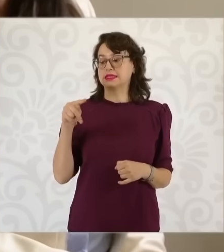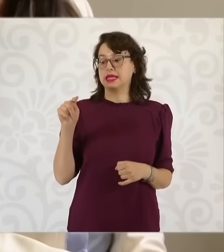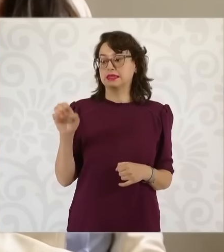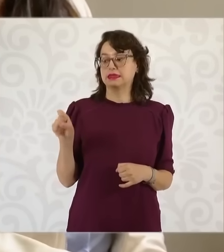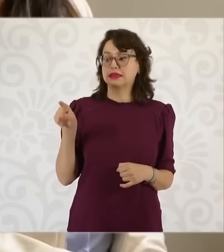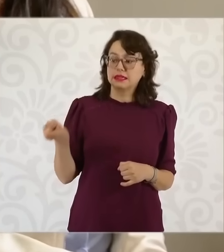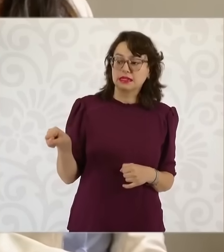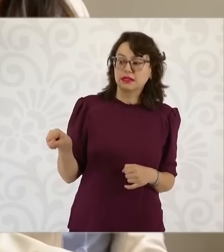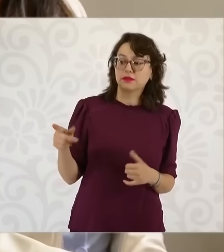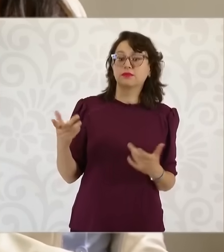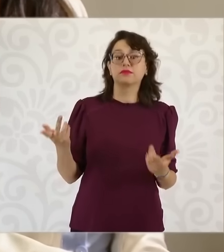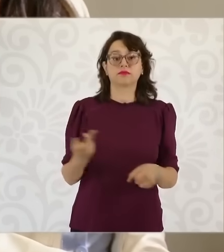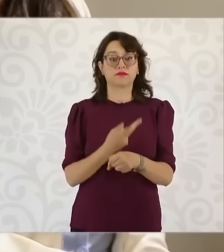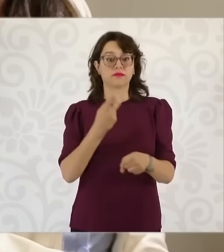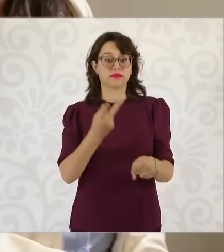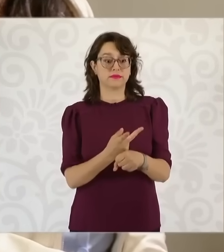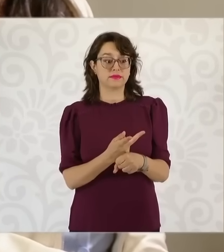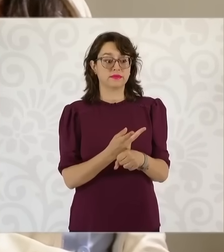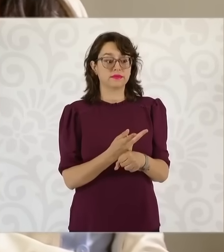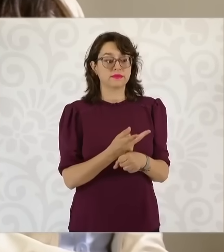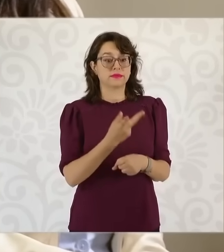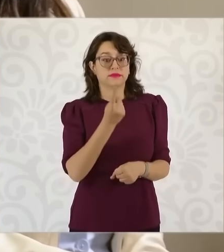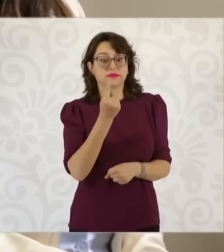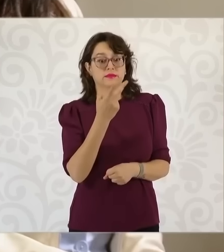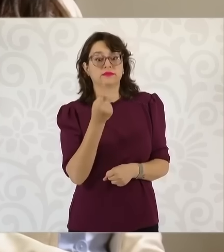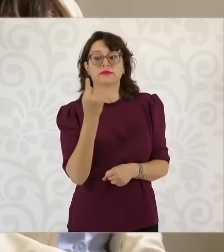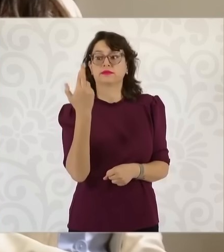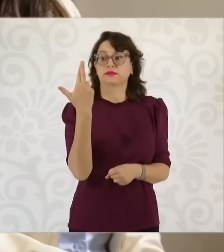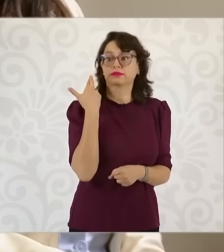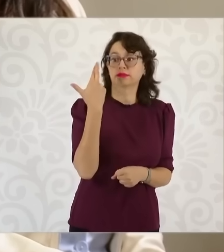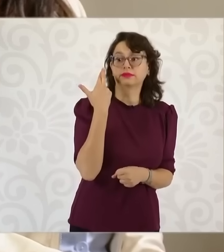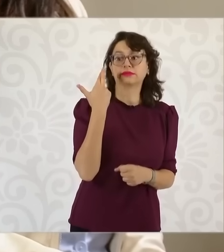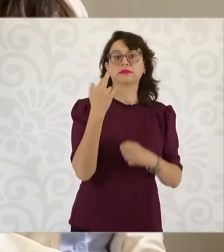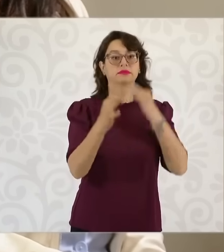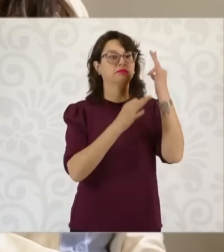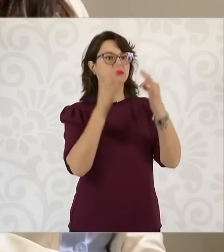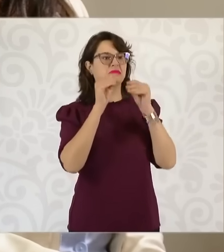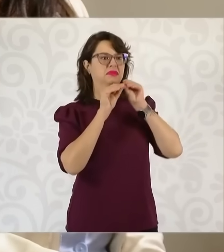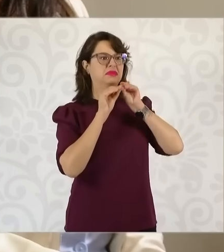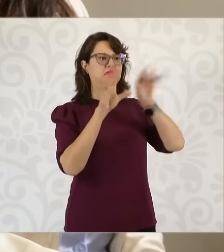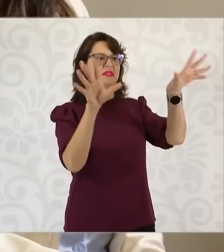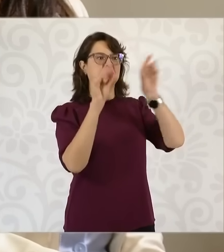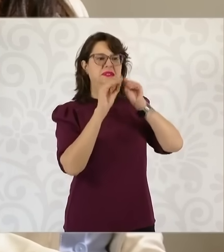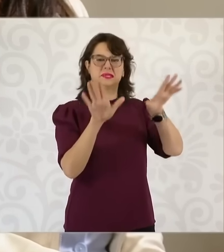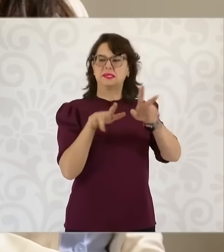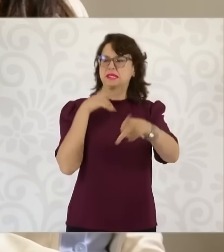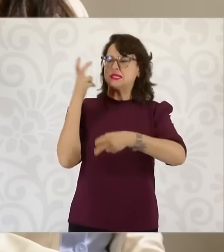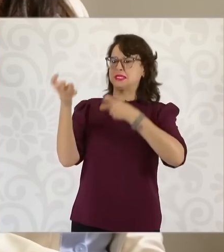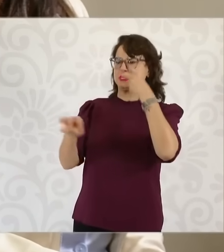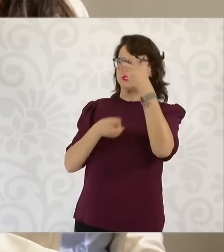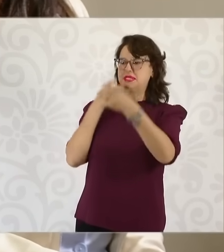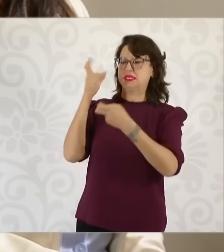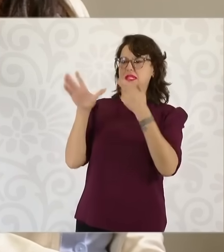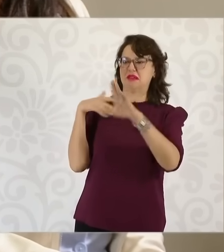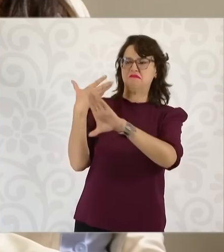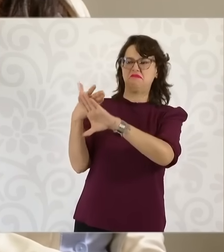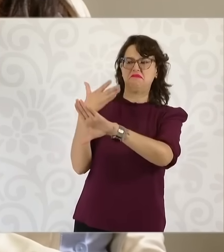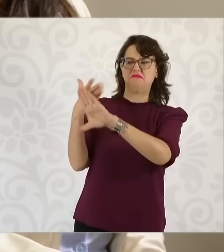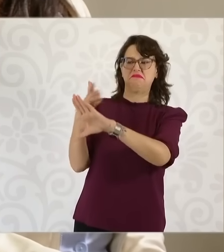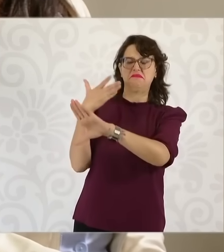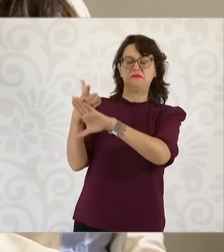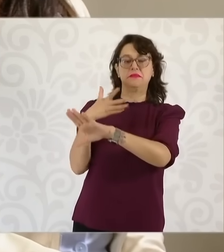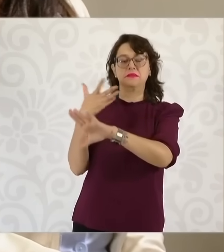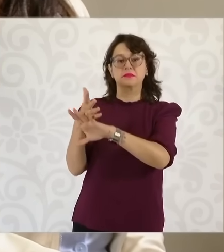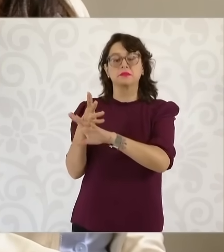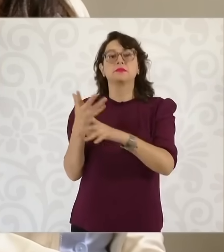han acostumbrados a también estigmatizar a los docentes, han estigmatizado un poco las movilizaciones de la CENTE. Usted ha pedido, pues, llamado